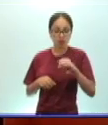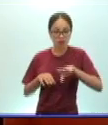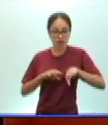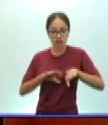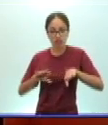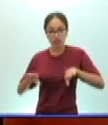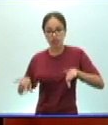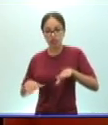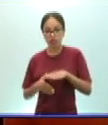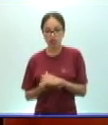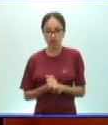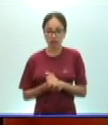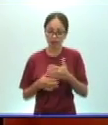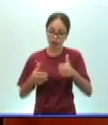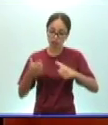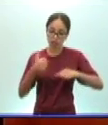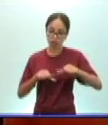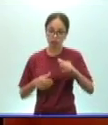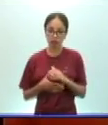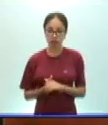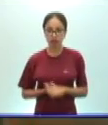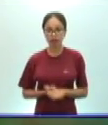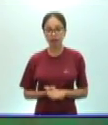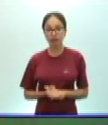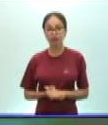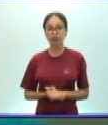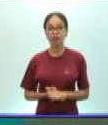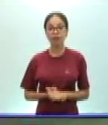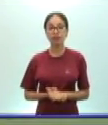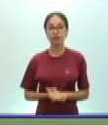separación de los componentes de las mezclas.